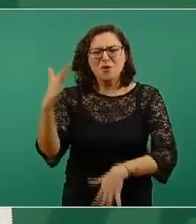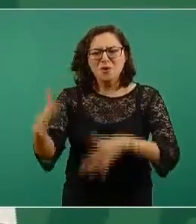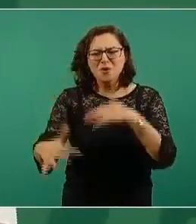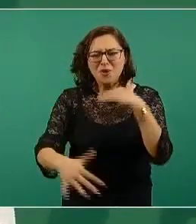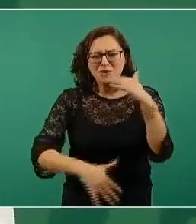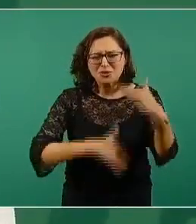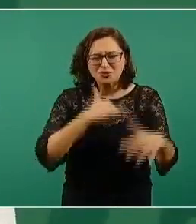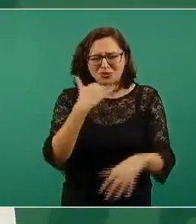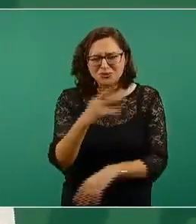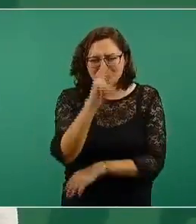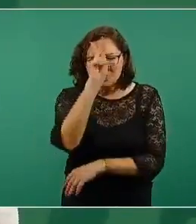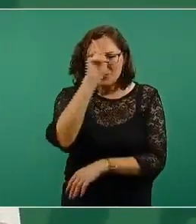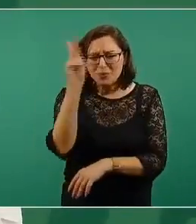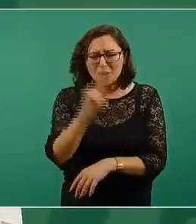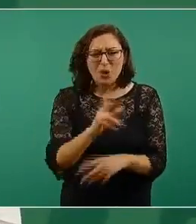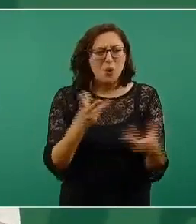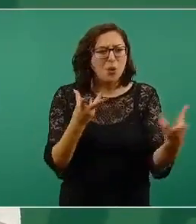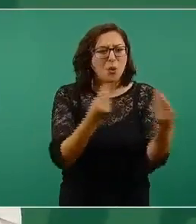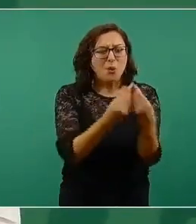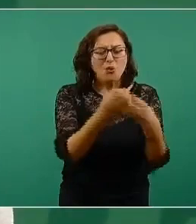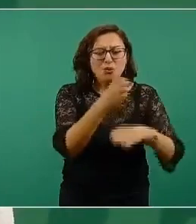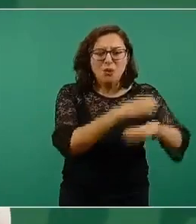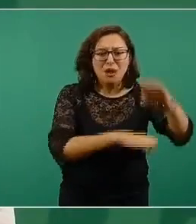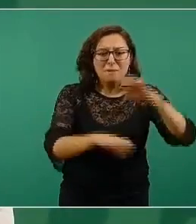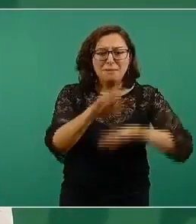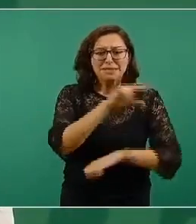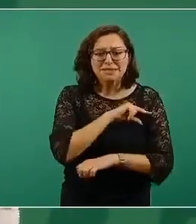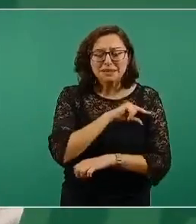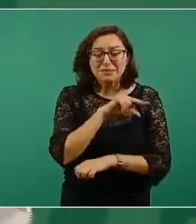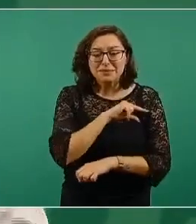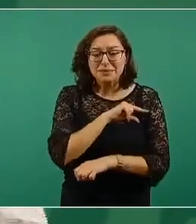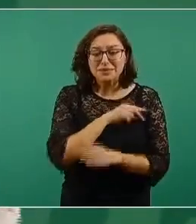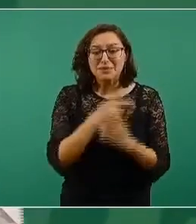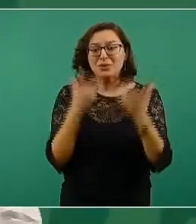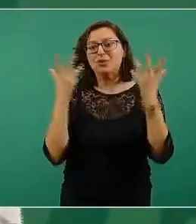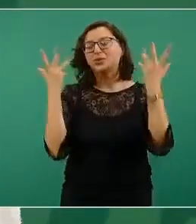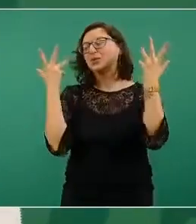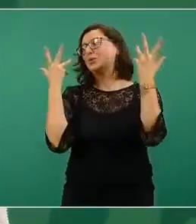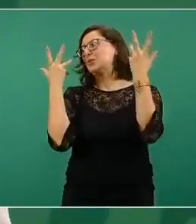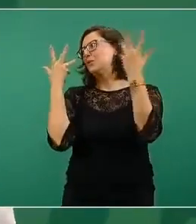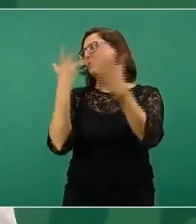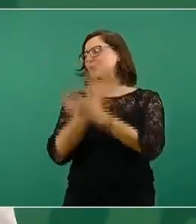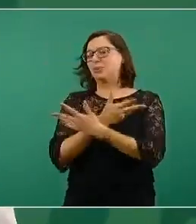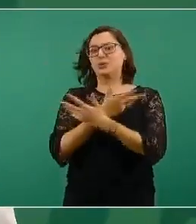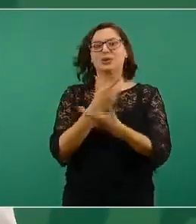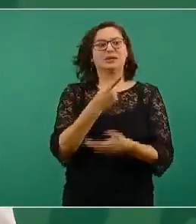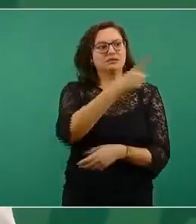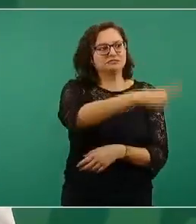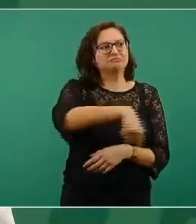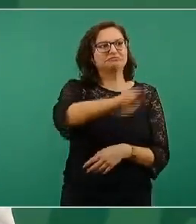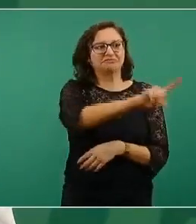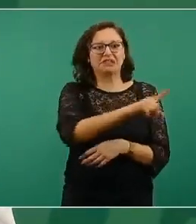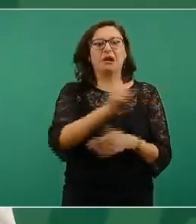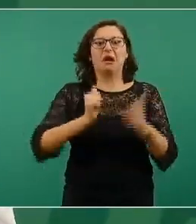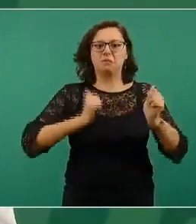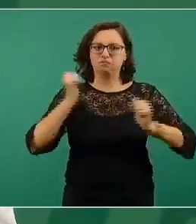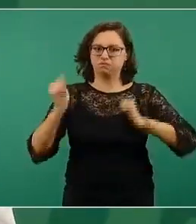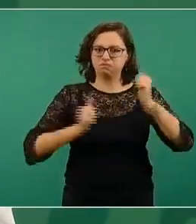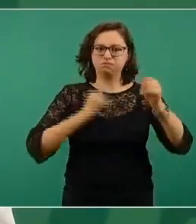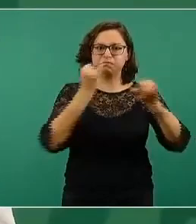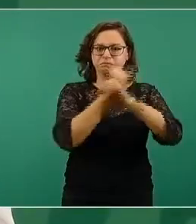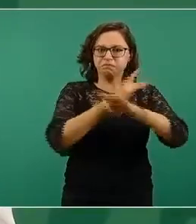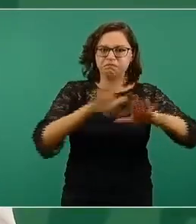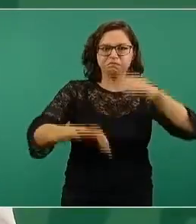agentes privados que, dicho sea de paso, son precisamente quienes están detrás de estas campañas de desinformación.